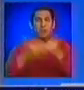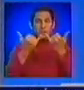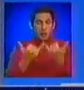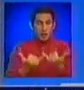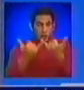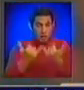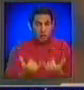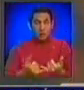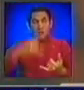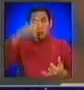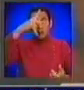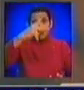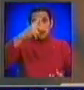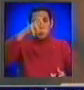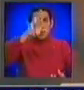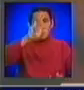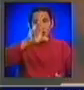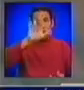NEE-012, Crisaor.